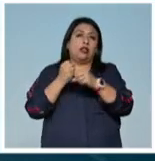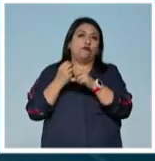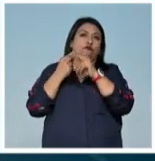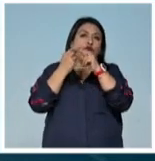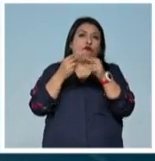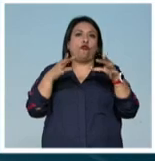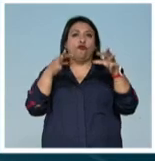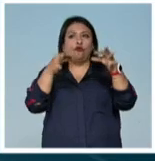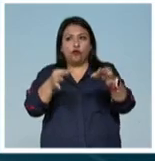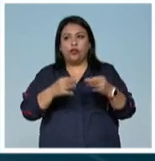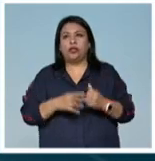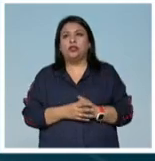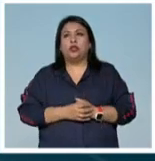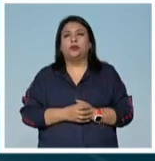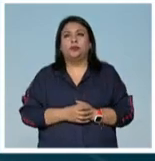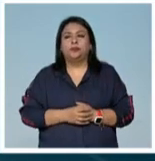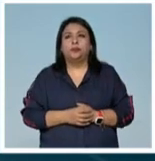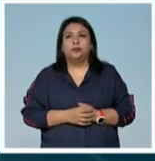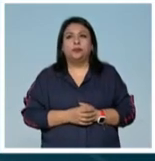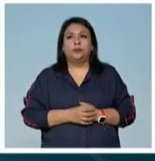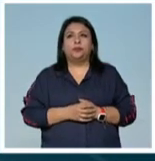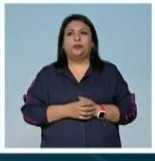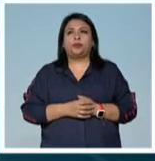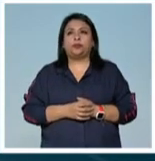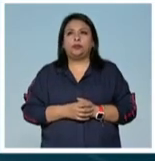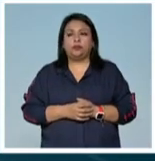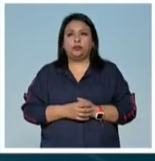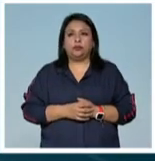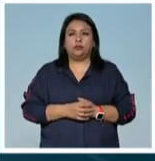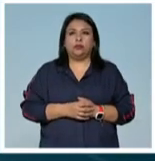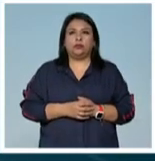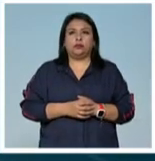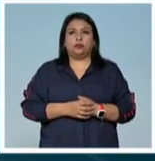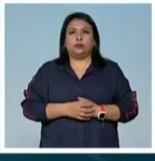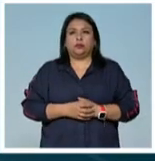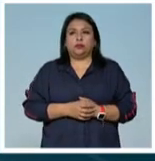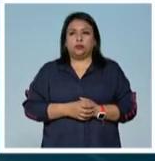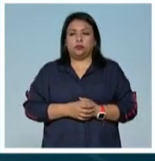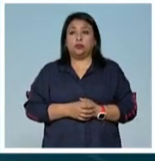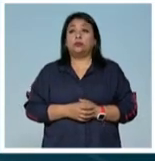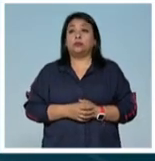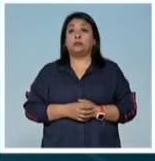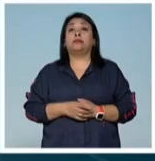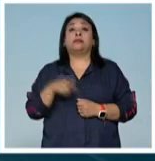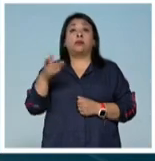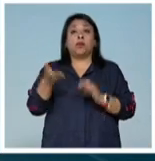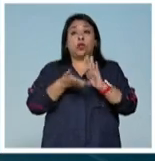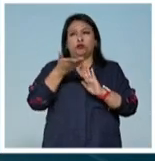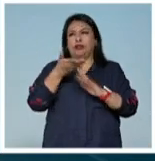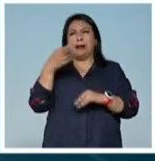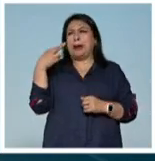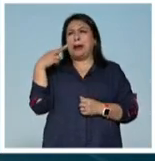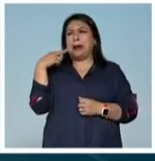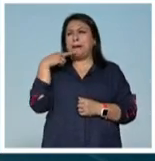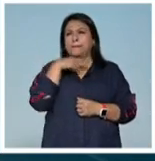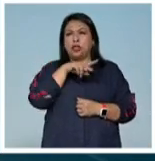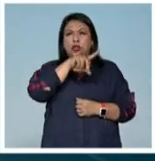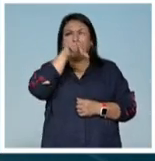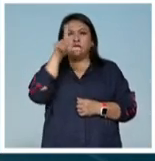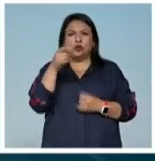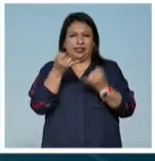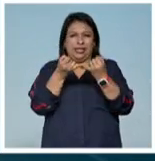existencia. Él construyó luego, después de